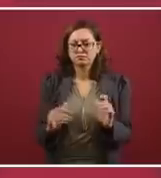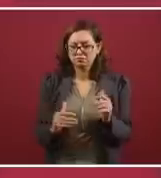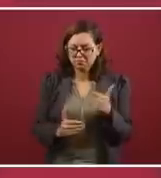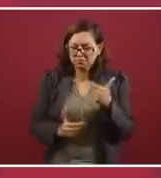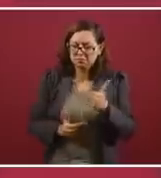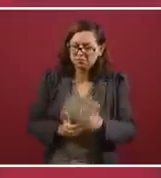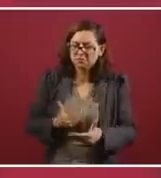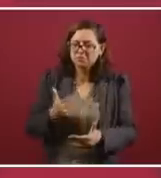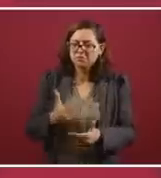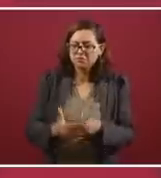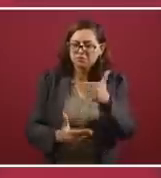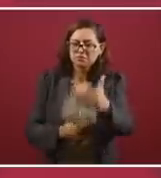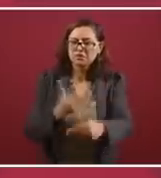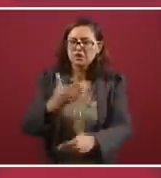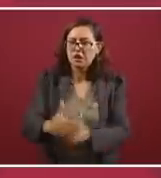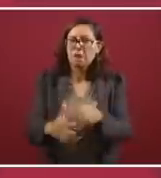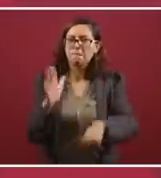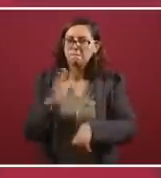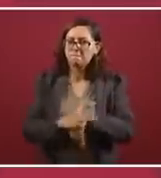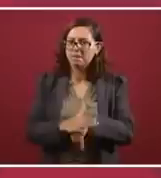fortalecer con